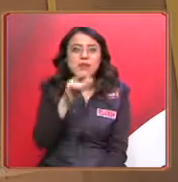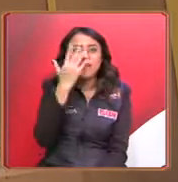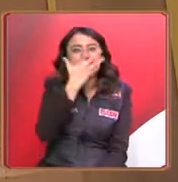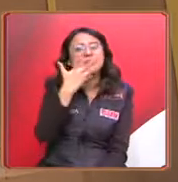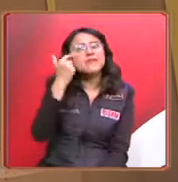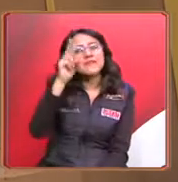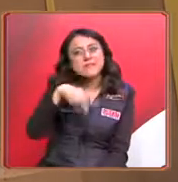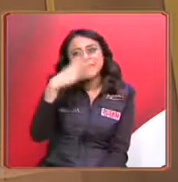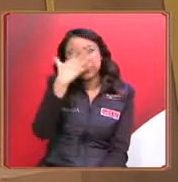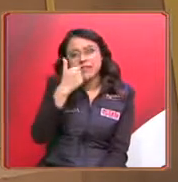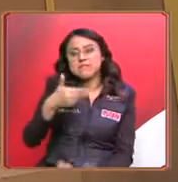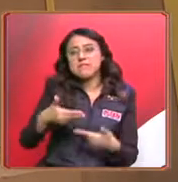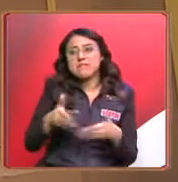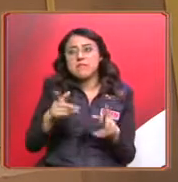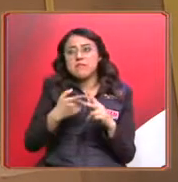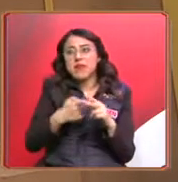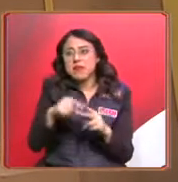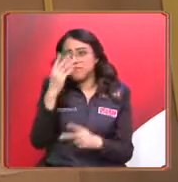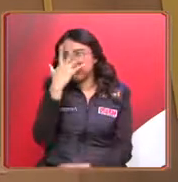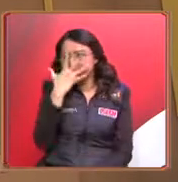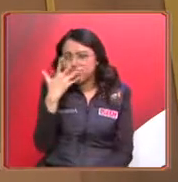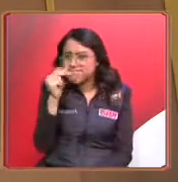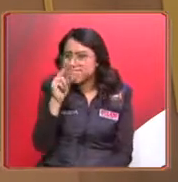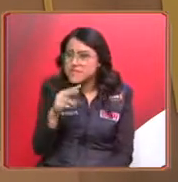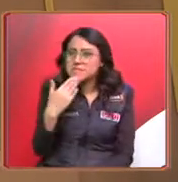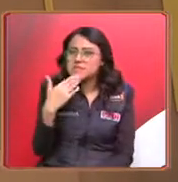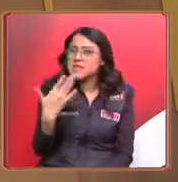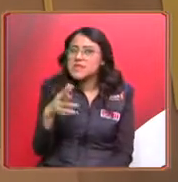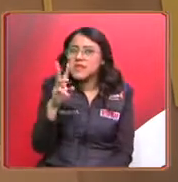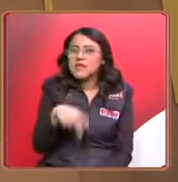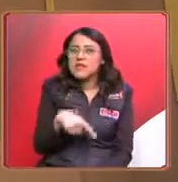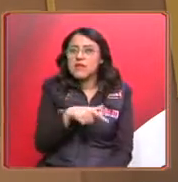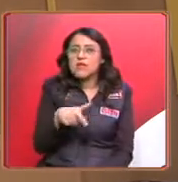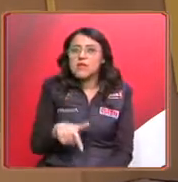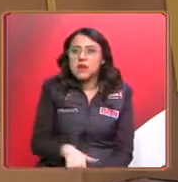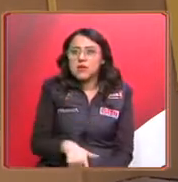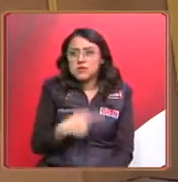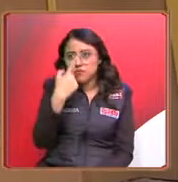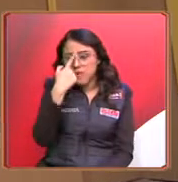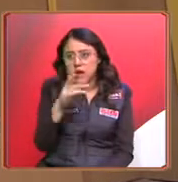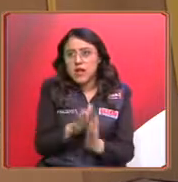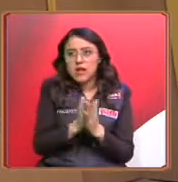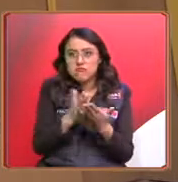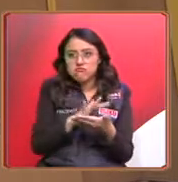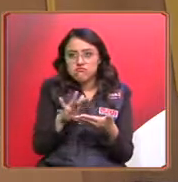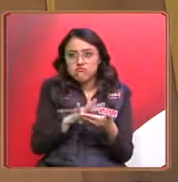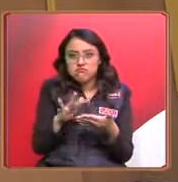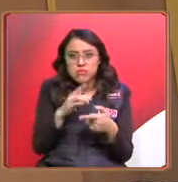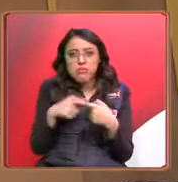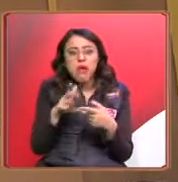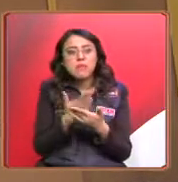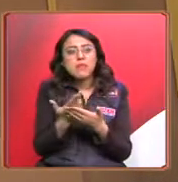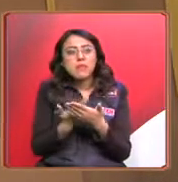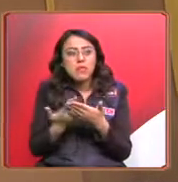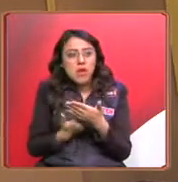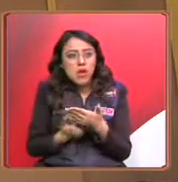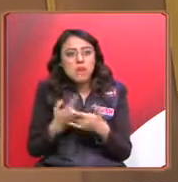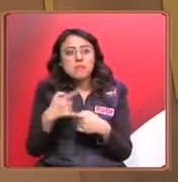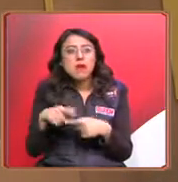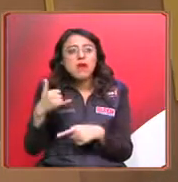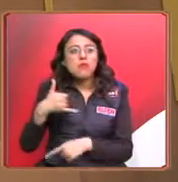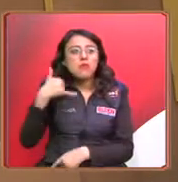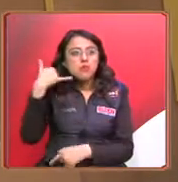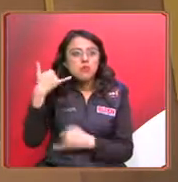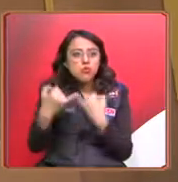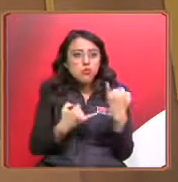estuve en la inauguración, está padrísima, tienen espacios para leer cuentos, para pintar, para jugar,